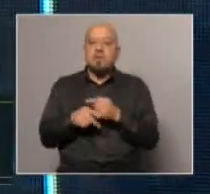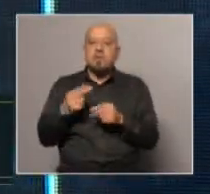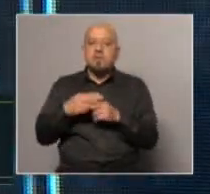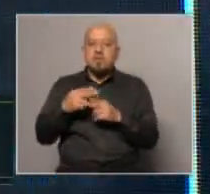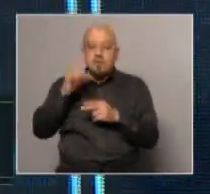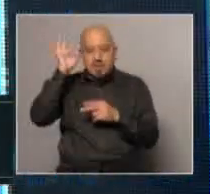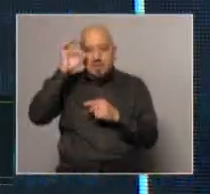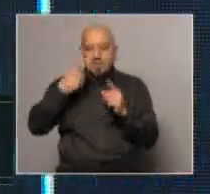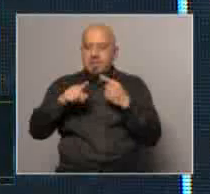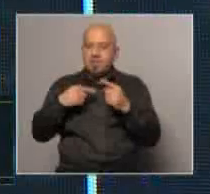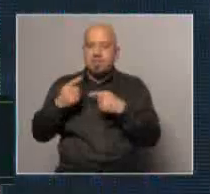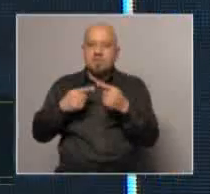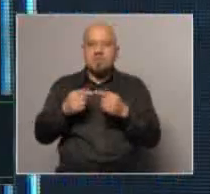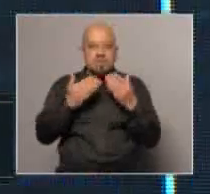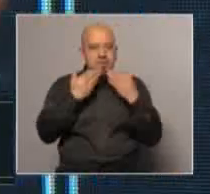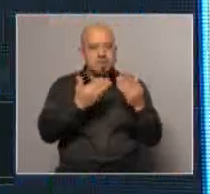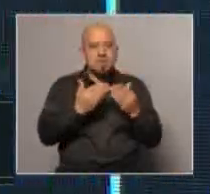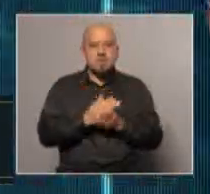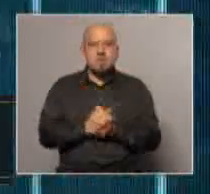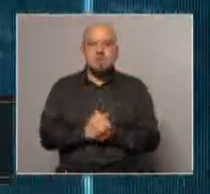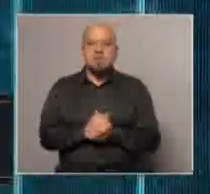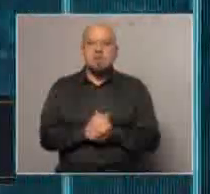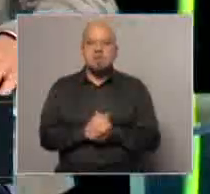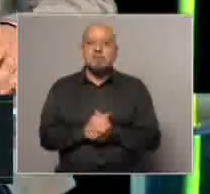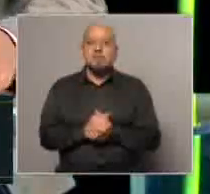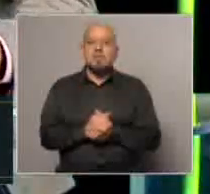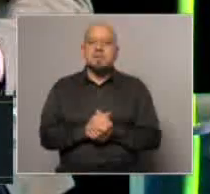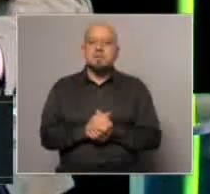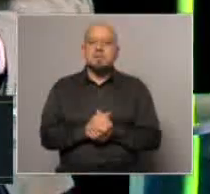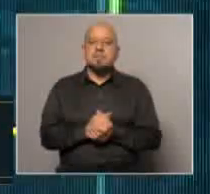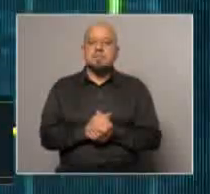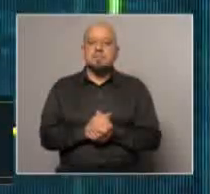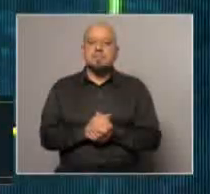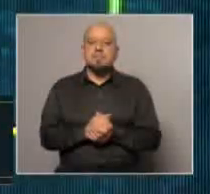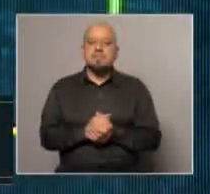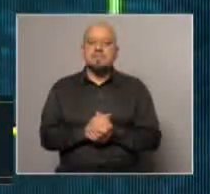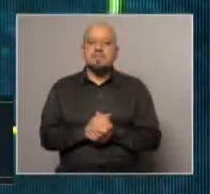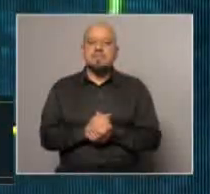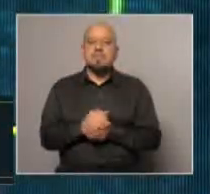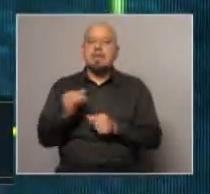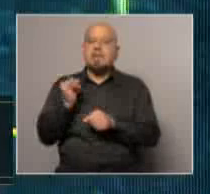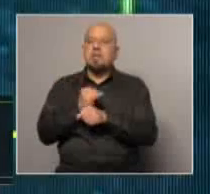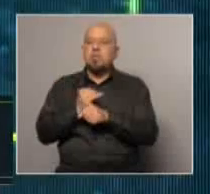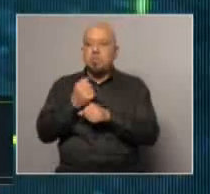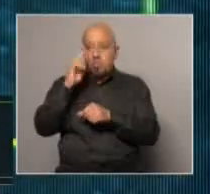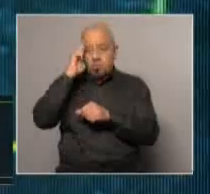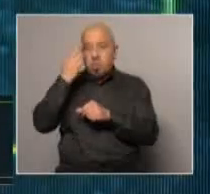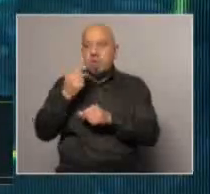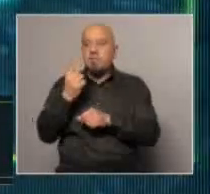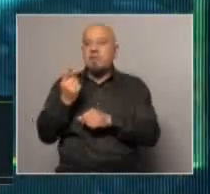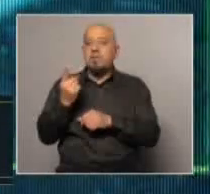no. Muchas gracias por la invitación... No, por favor, gracias por venir... el Instituto Uruguay 21